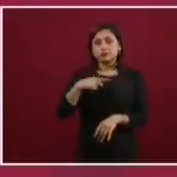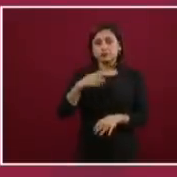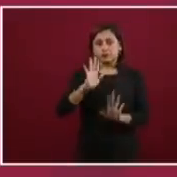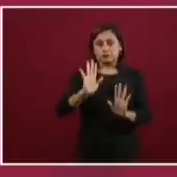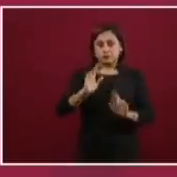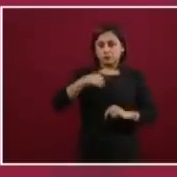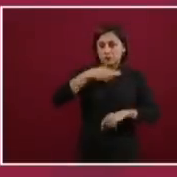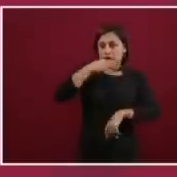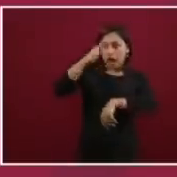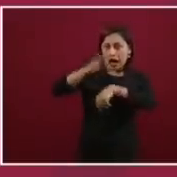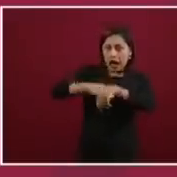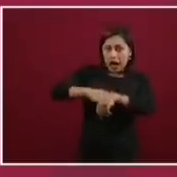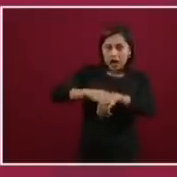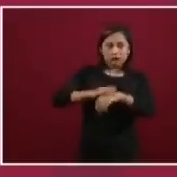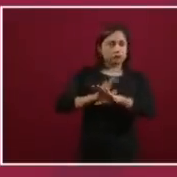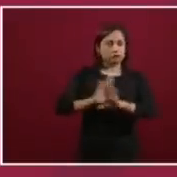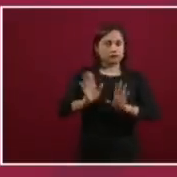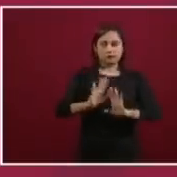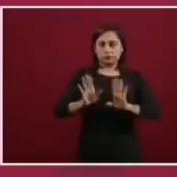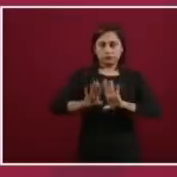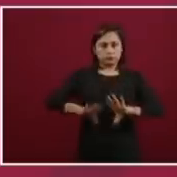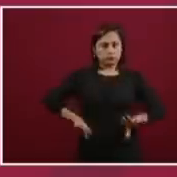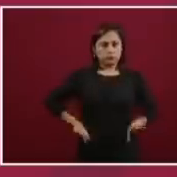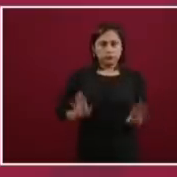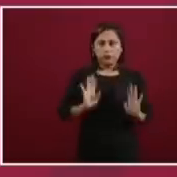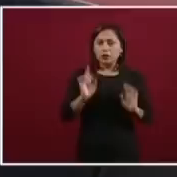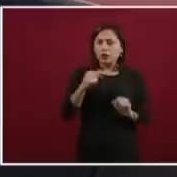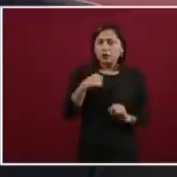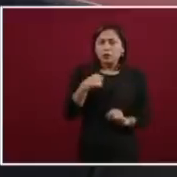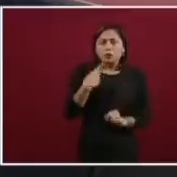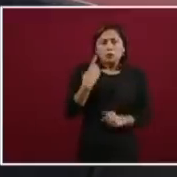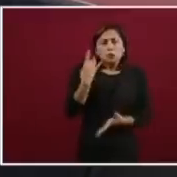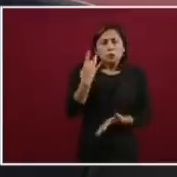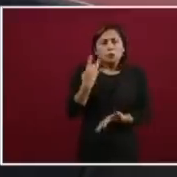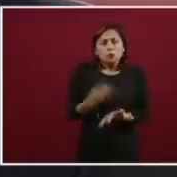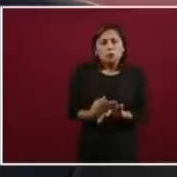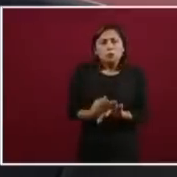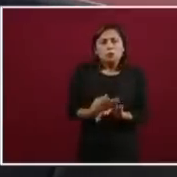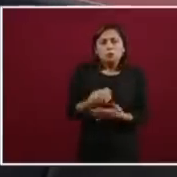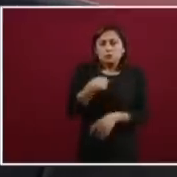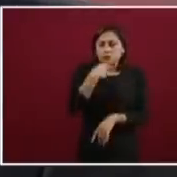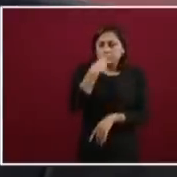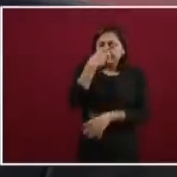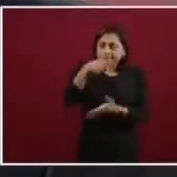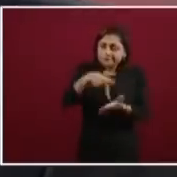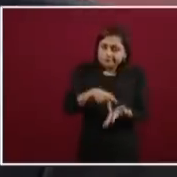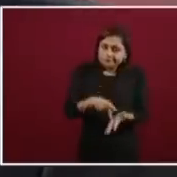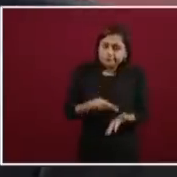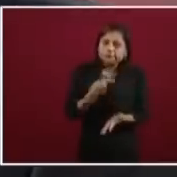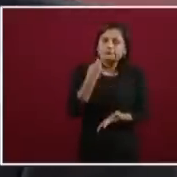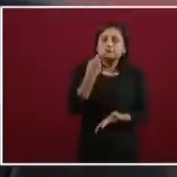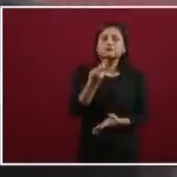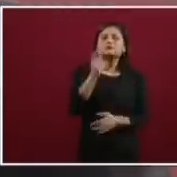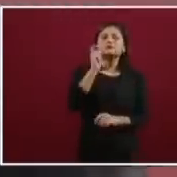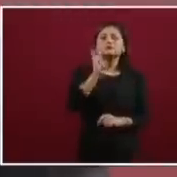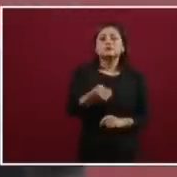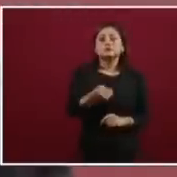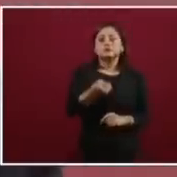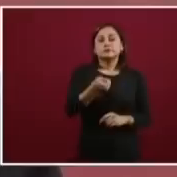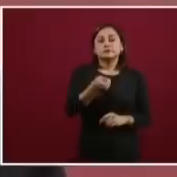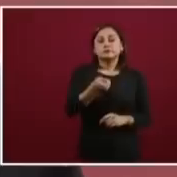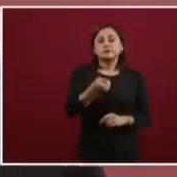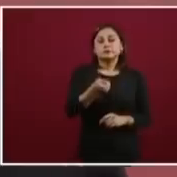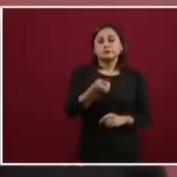menos amenaza es realmente de insistir en que ya